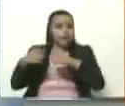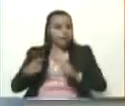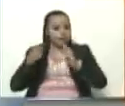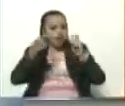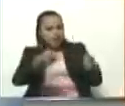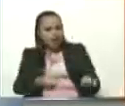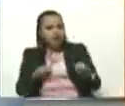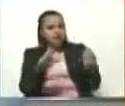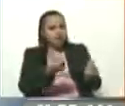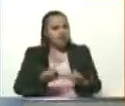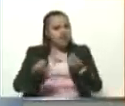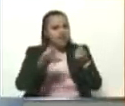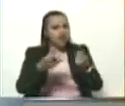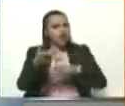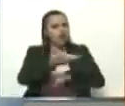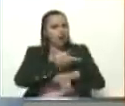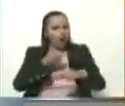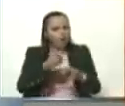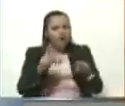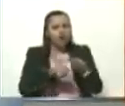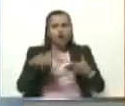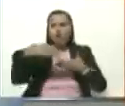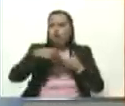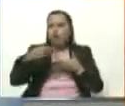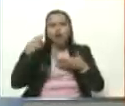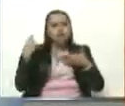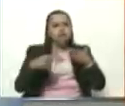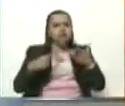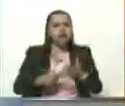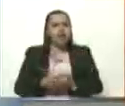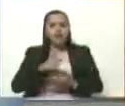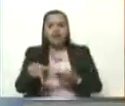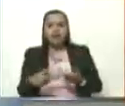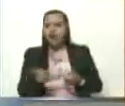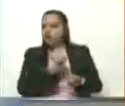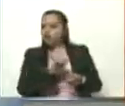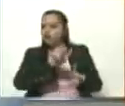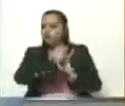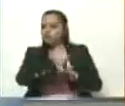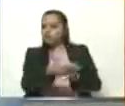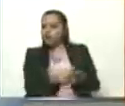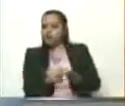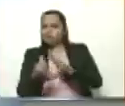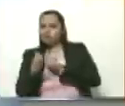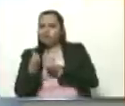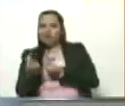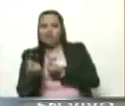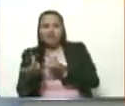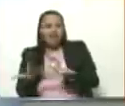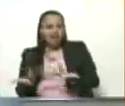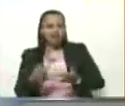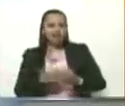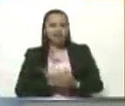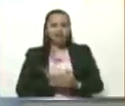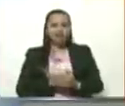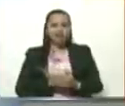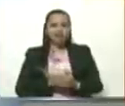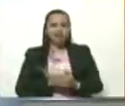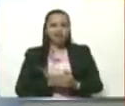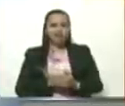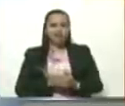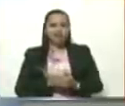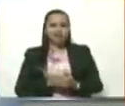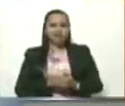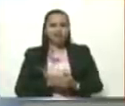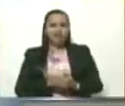dinero del estado divisas etcétera desviaron su actuación y en tal sentido aparte de